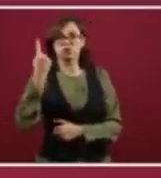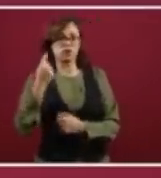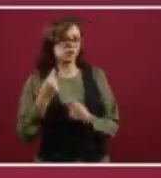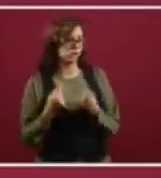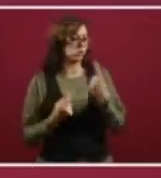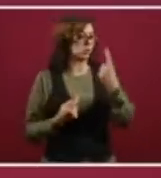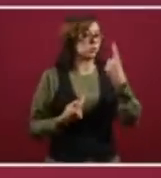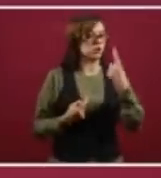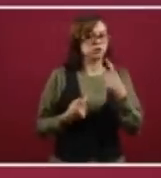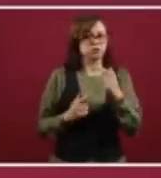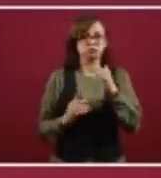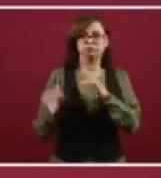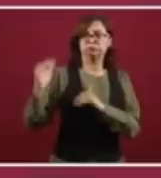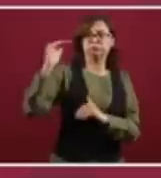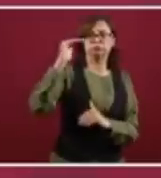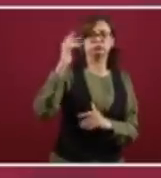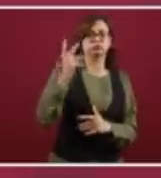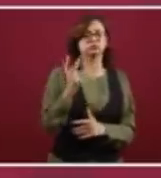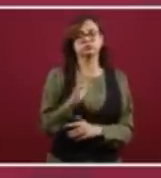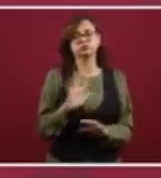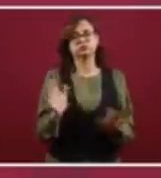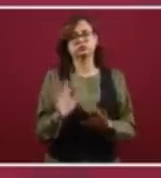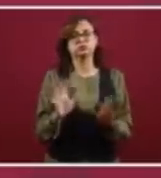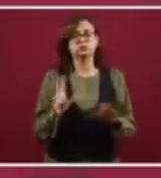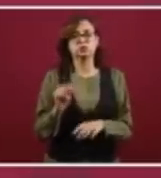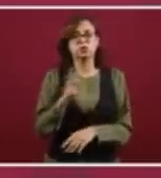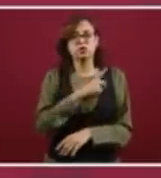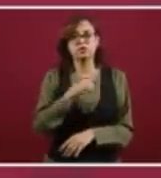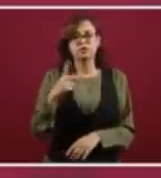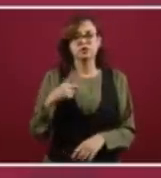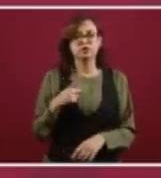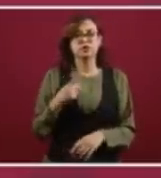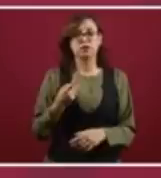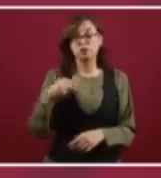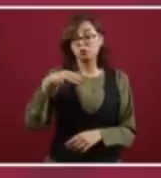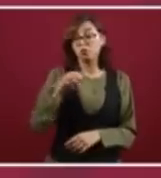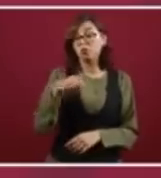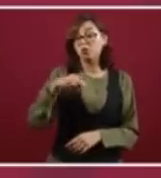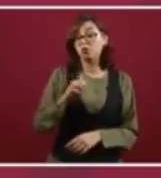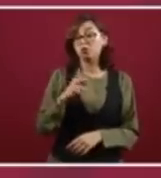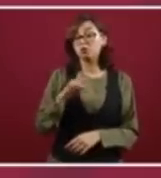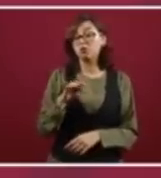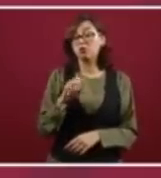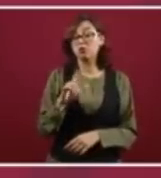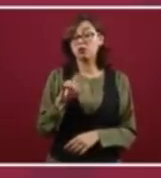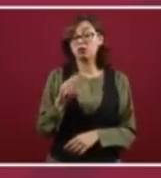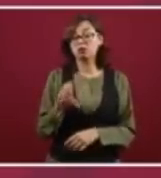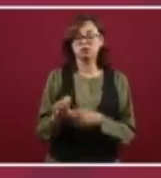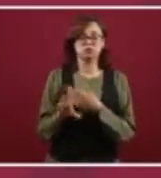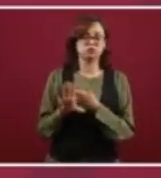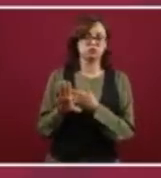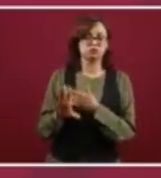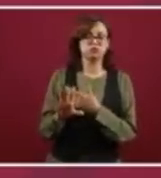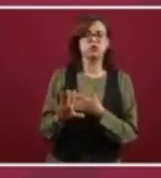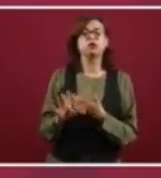sola empresa, que no debía de haber monopolios, y